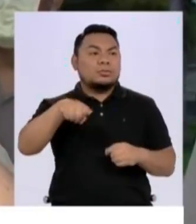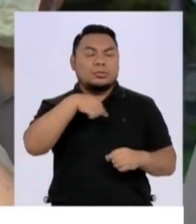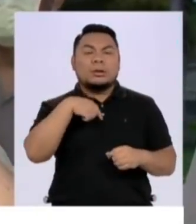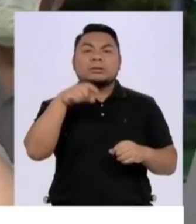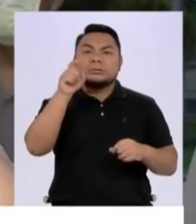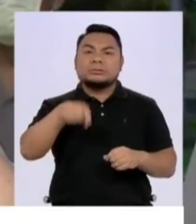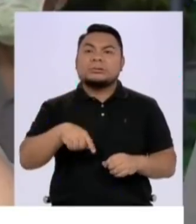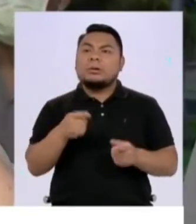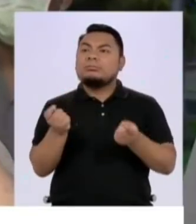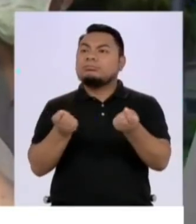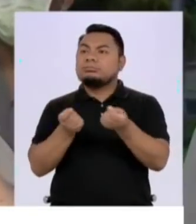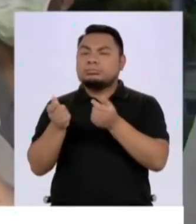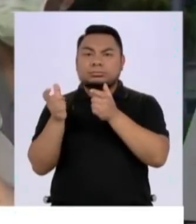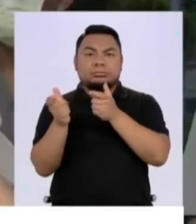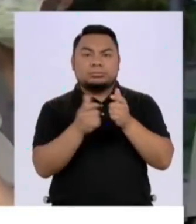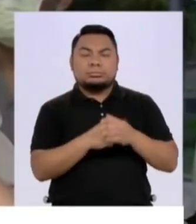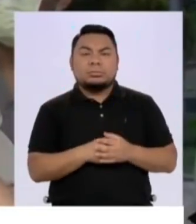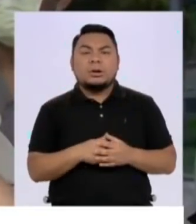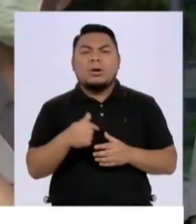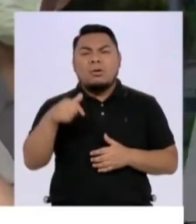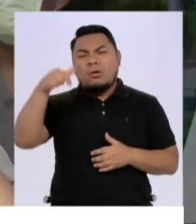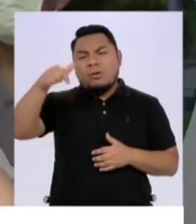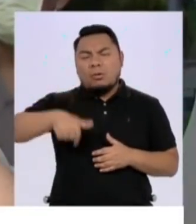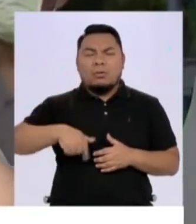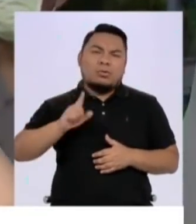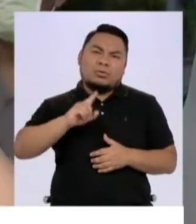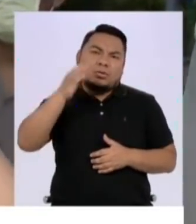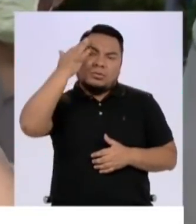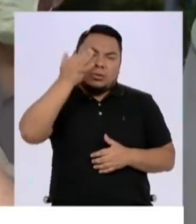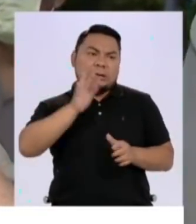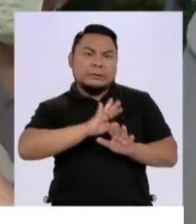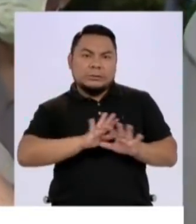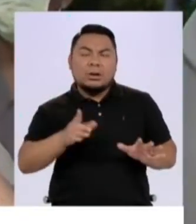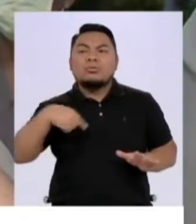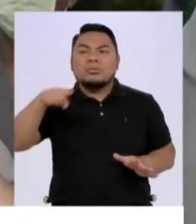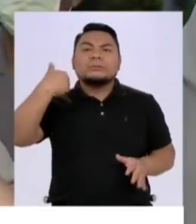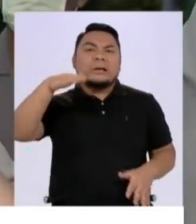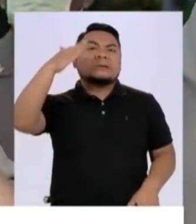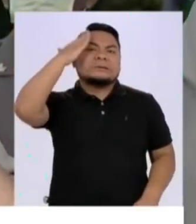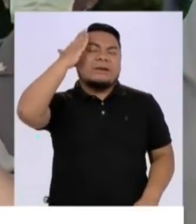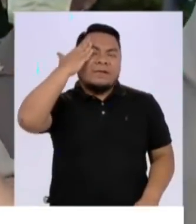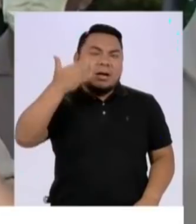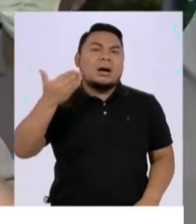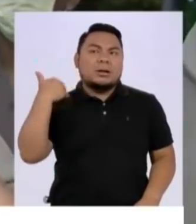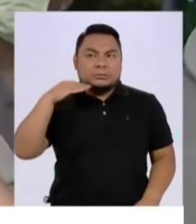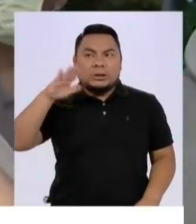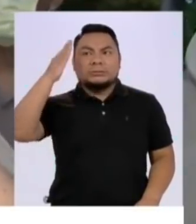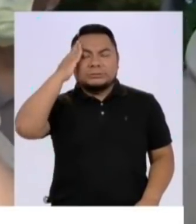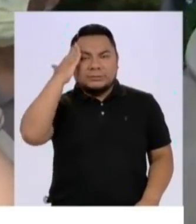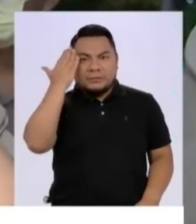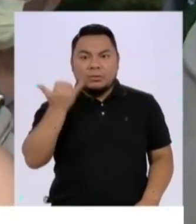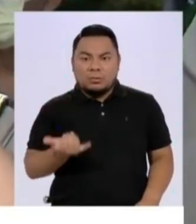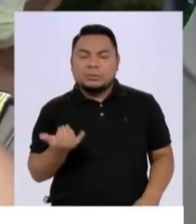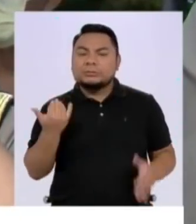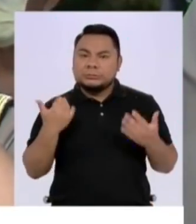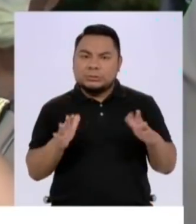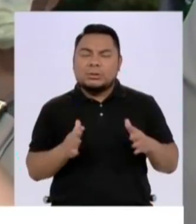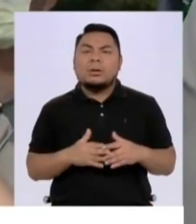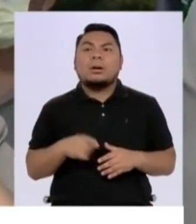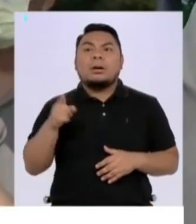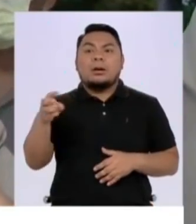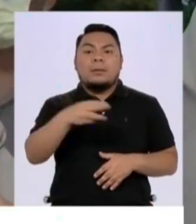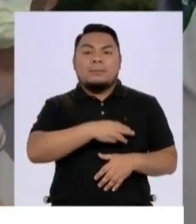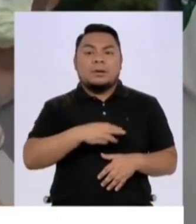medidas. Entendemos que hoy día ya eso no va a suceder. Ya todos están bien enterados, inclusive el día de ayer el señor